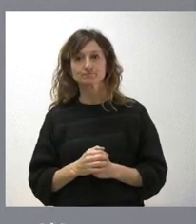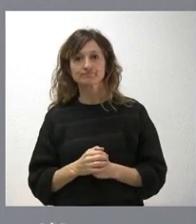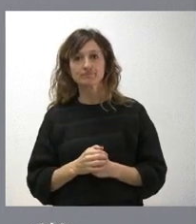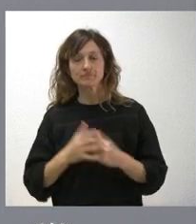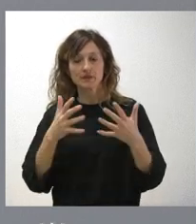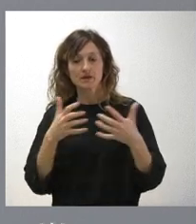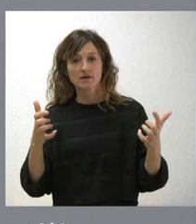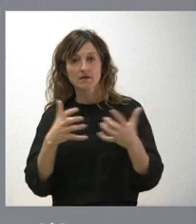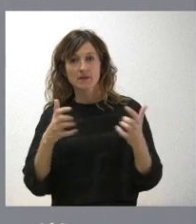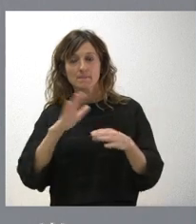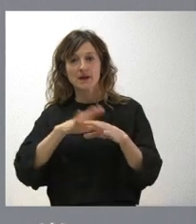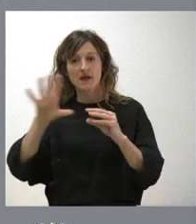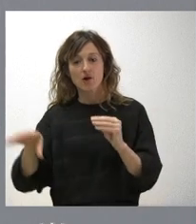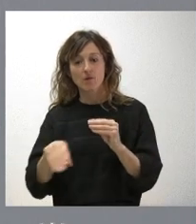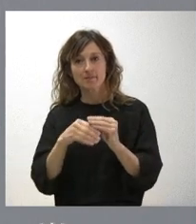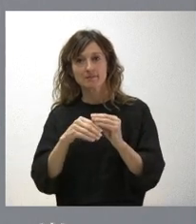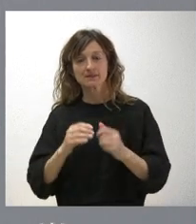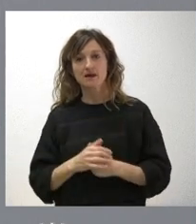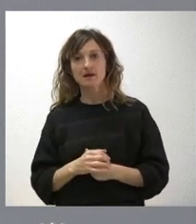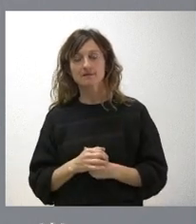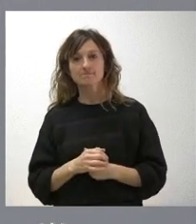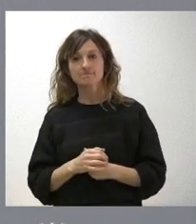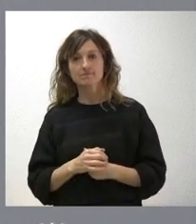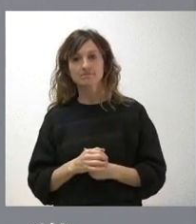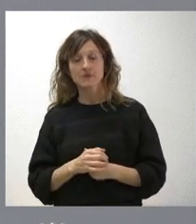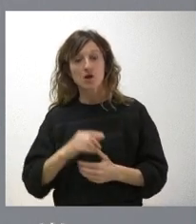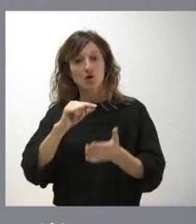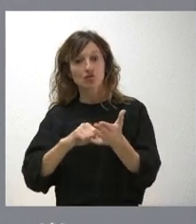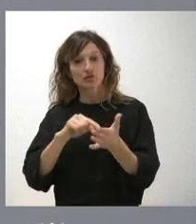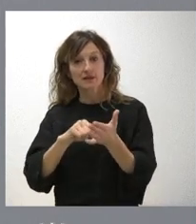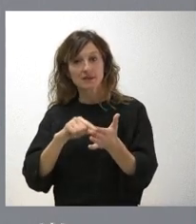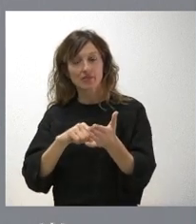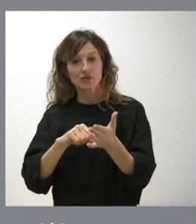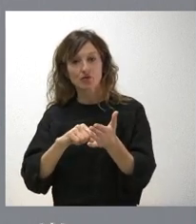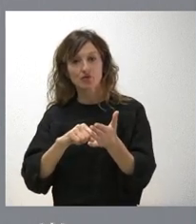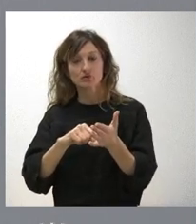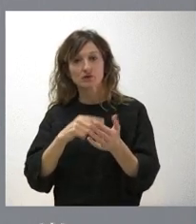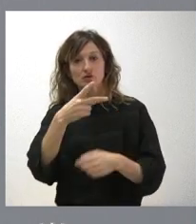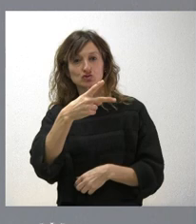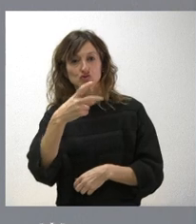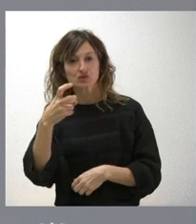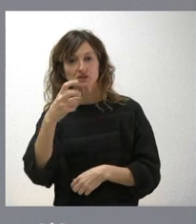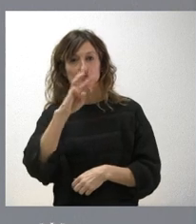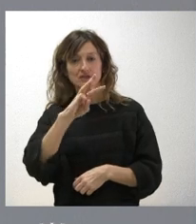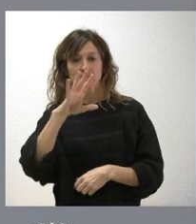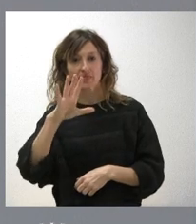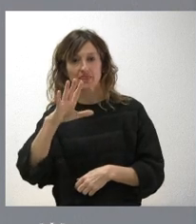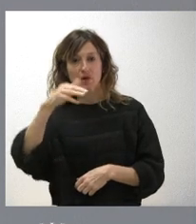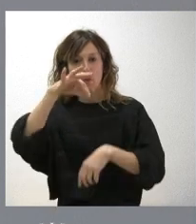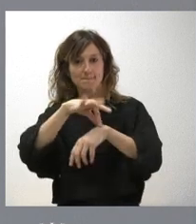que vienen a complementar esta actuación por un lado la contratación de esos 235